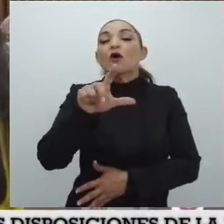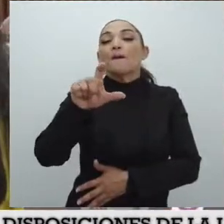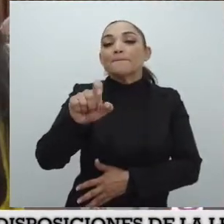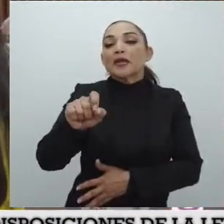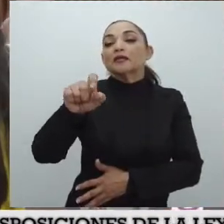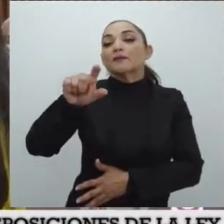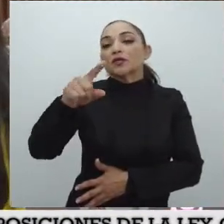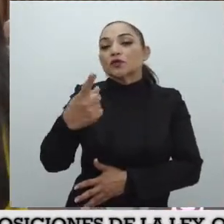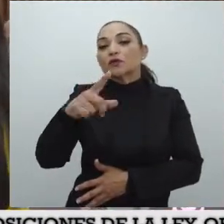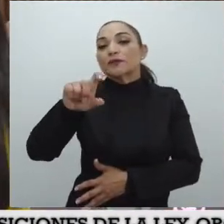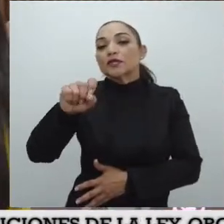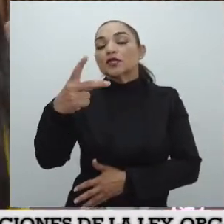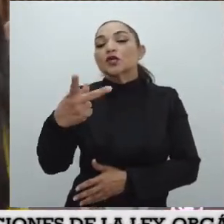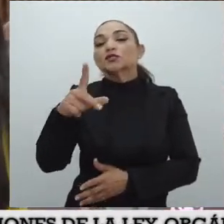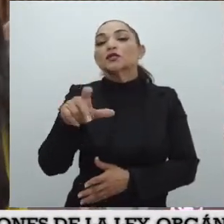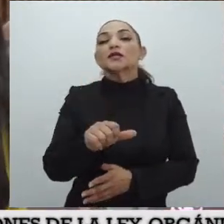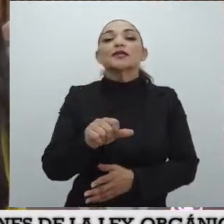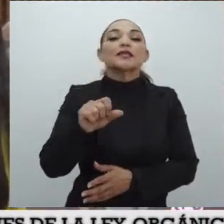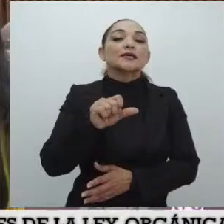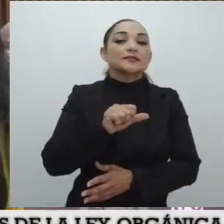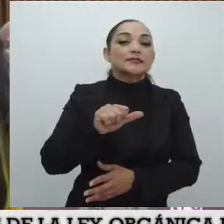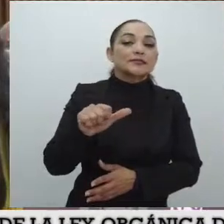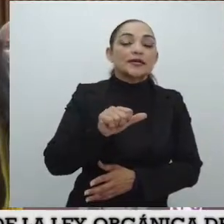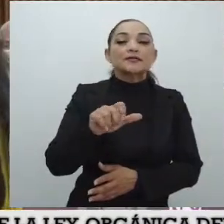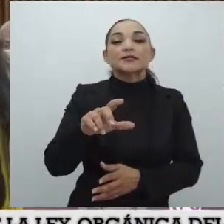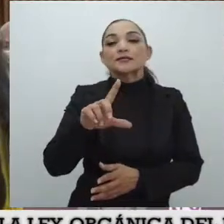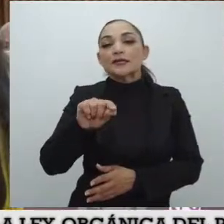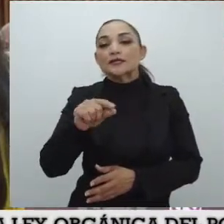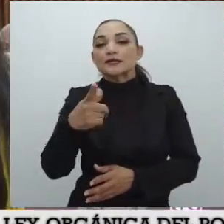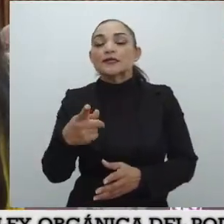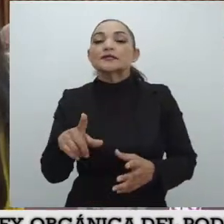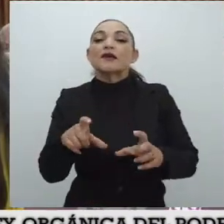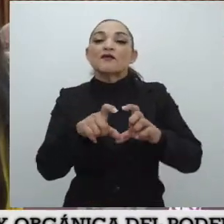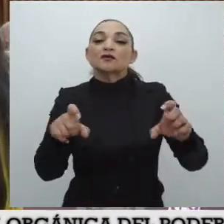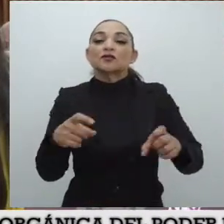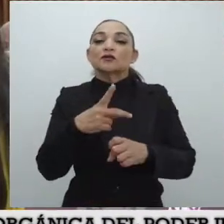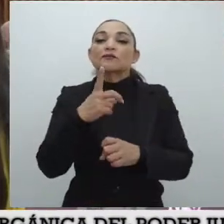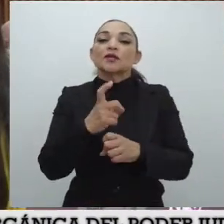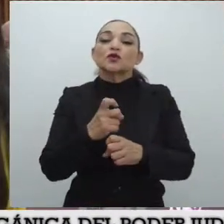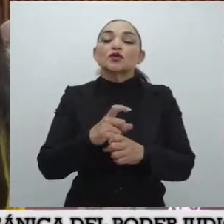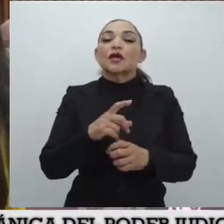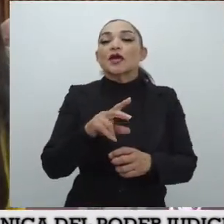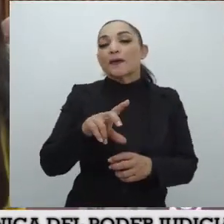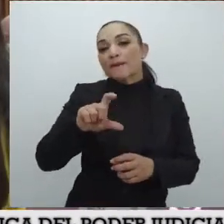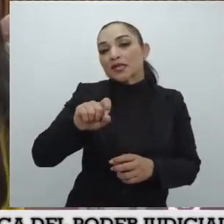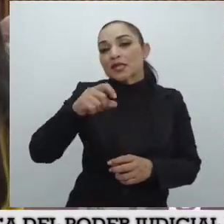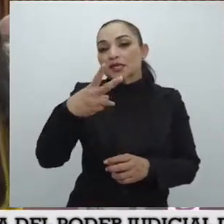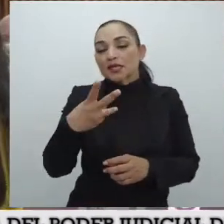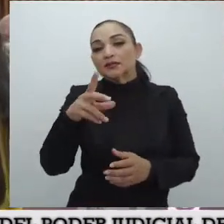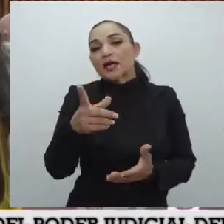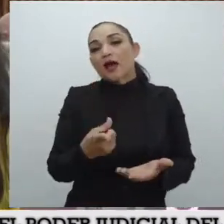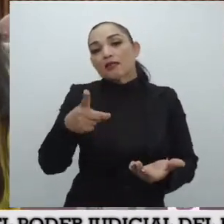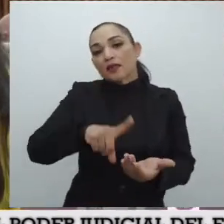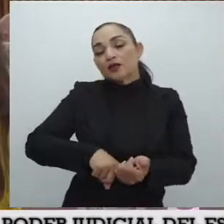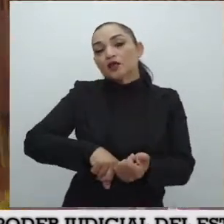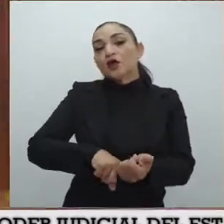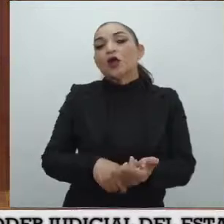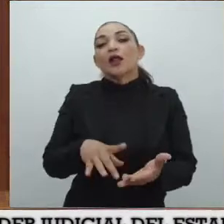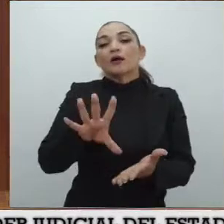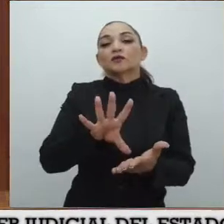y 73, fracciones 21 y 23 de la Constitución Política de los Estados Unidos